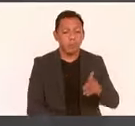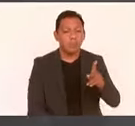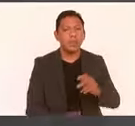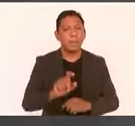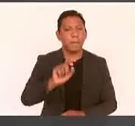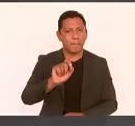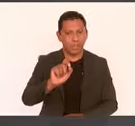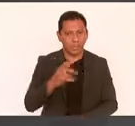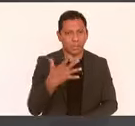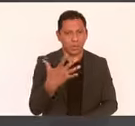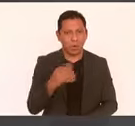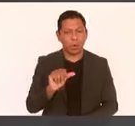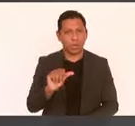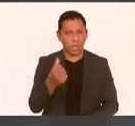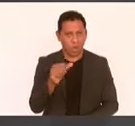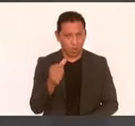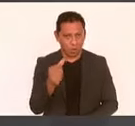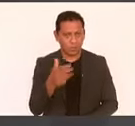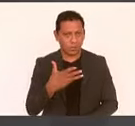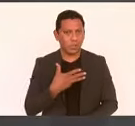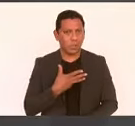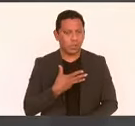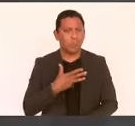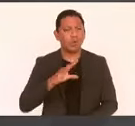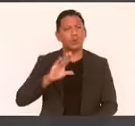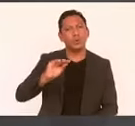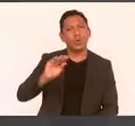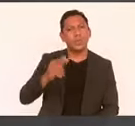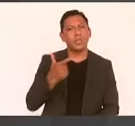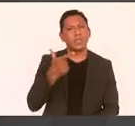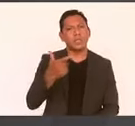de agosto un